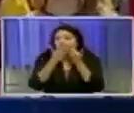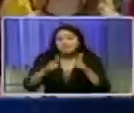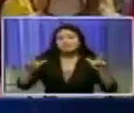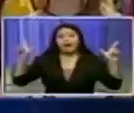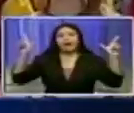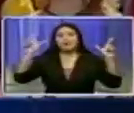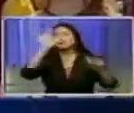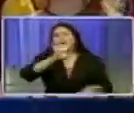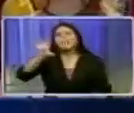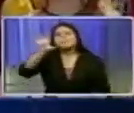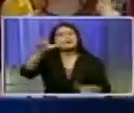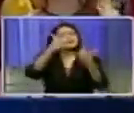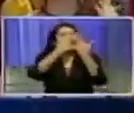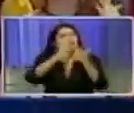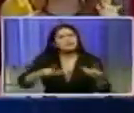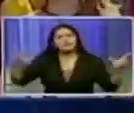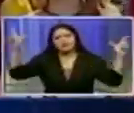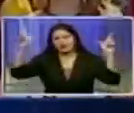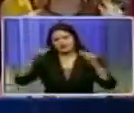una patria libre,